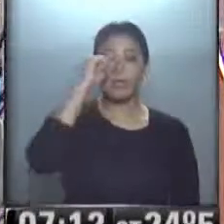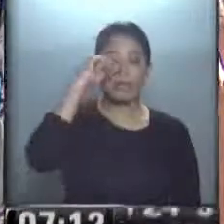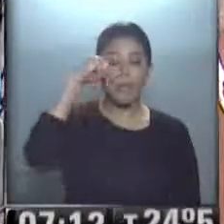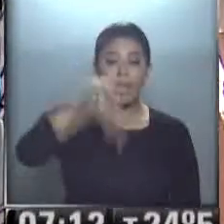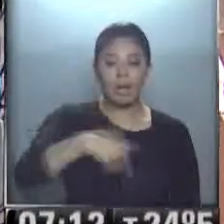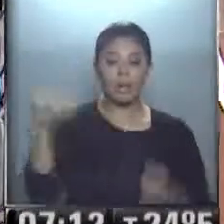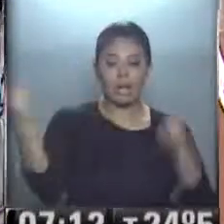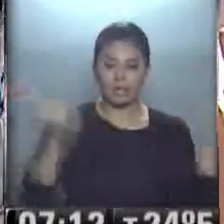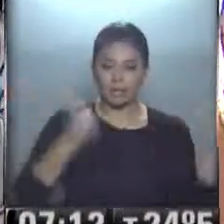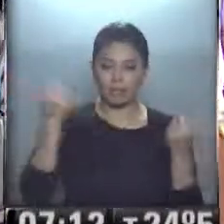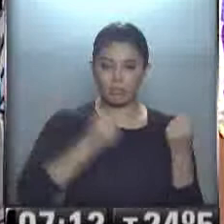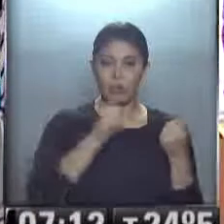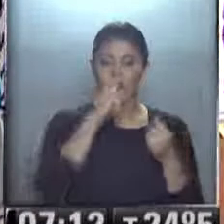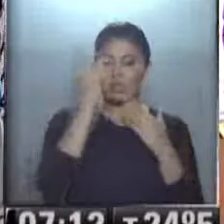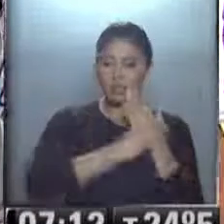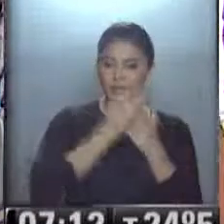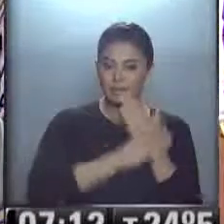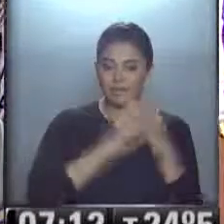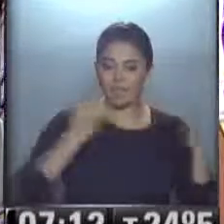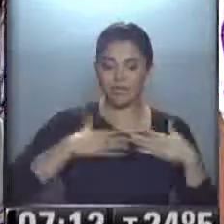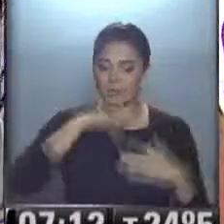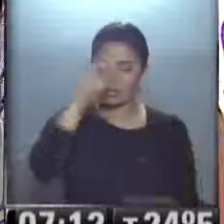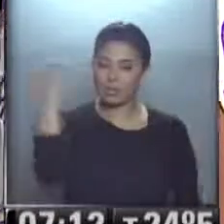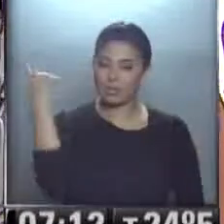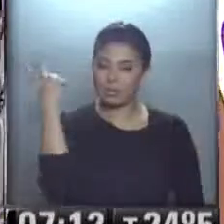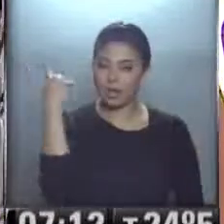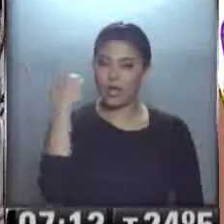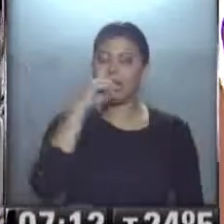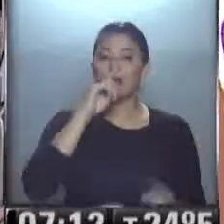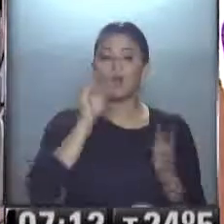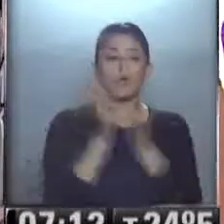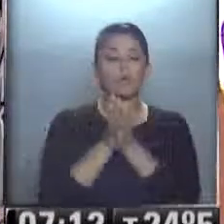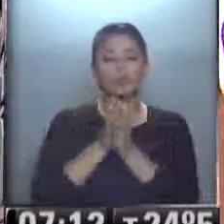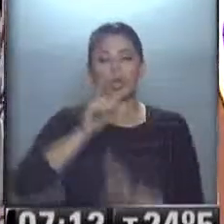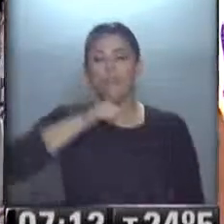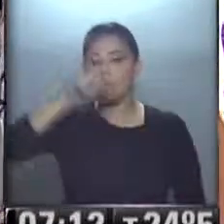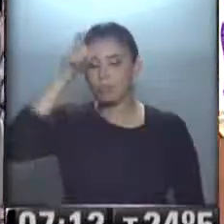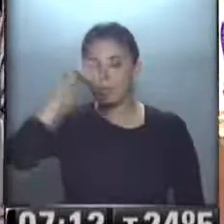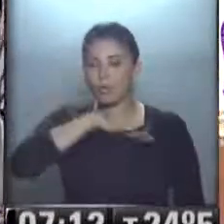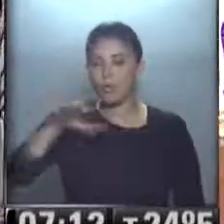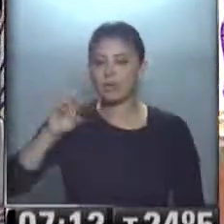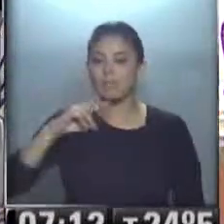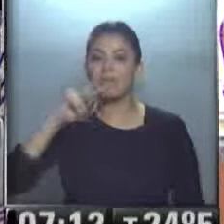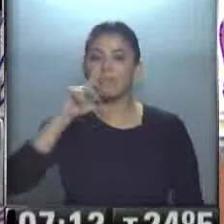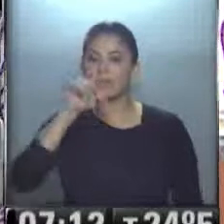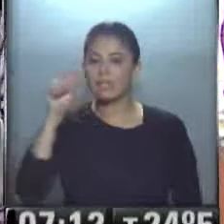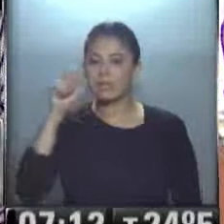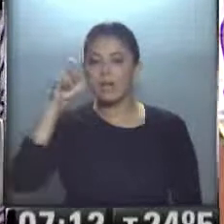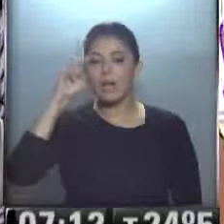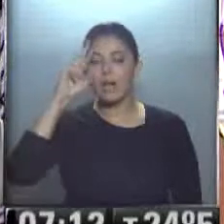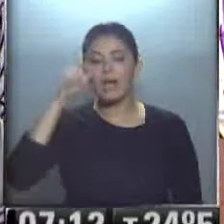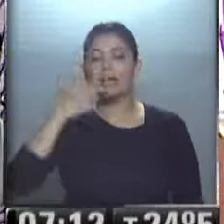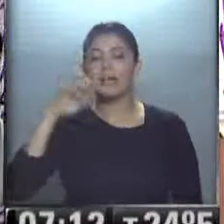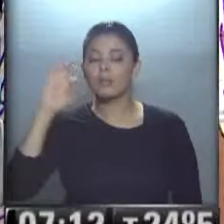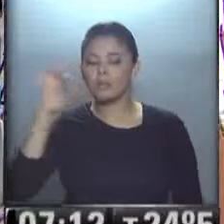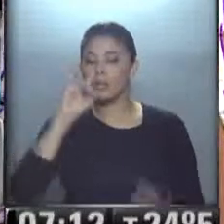camiones sanitarios del Ministerio de Salud de la Nación, estamos con los bomberos de Villa Crespo y estamos también con